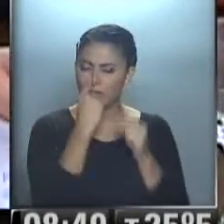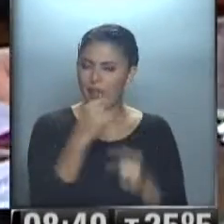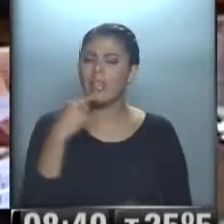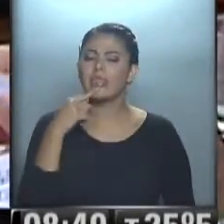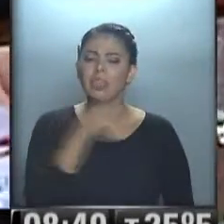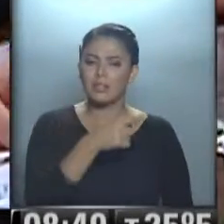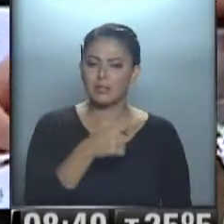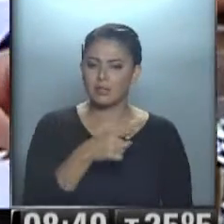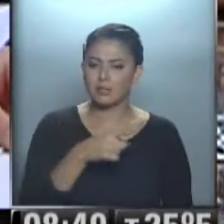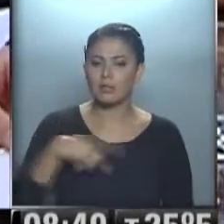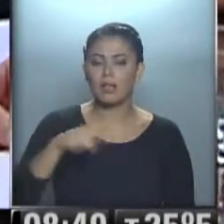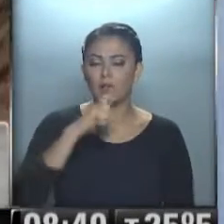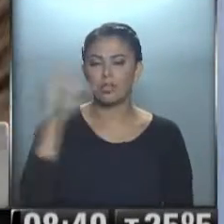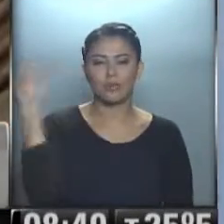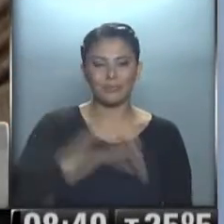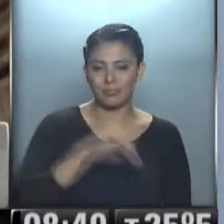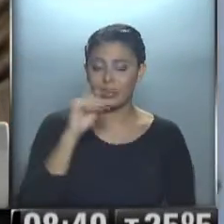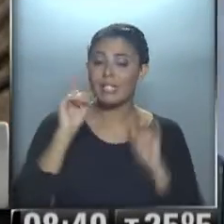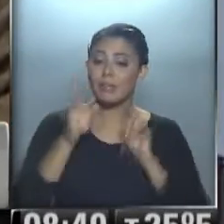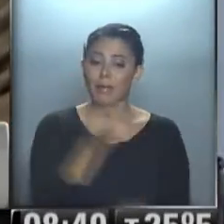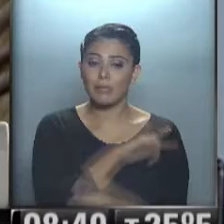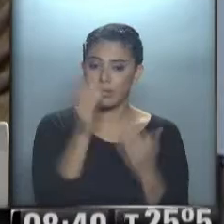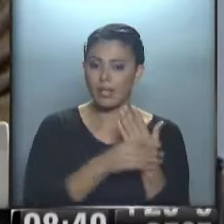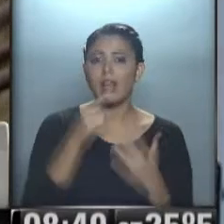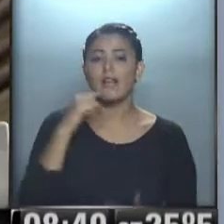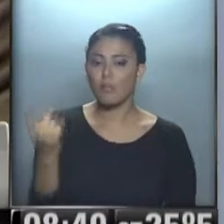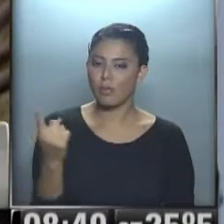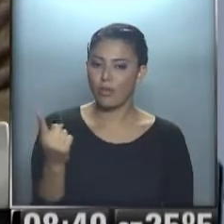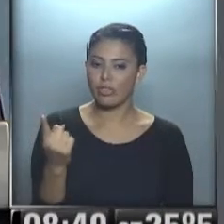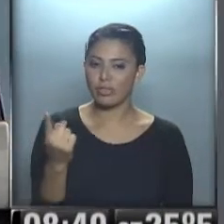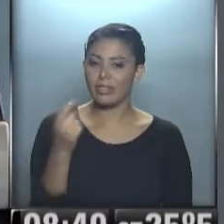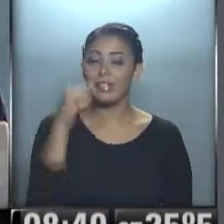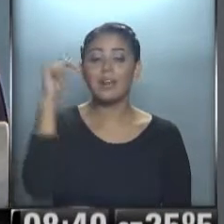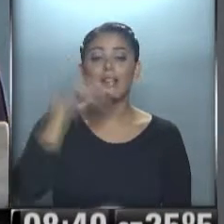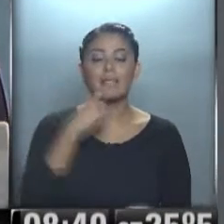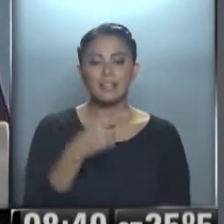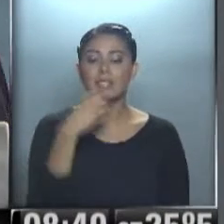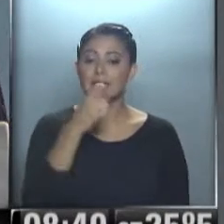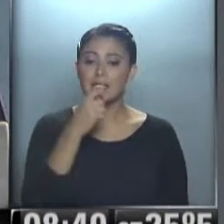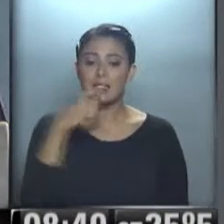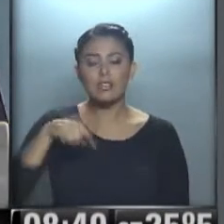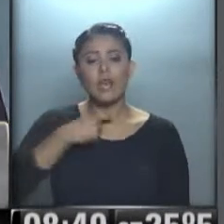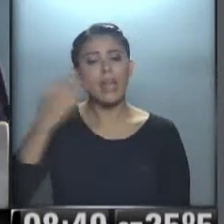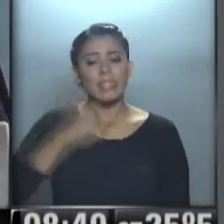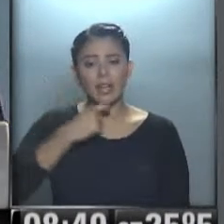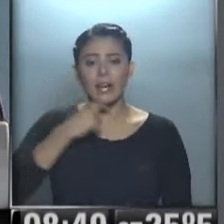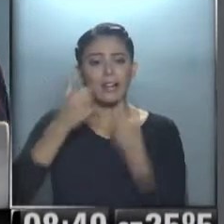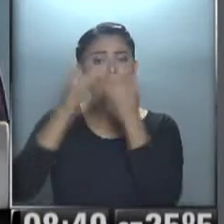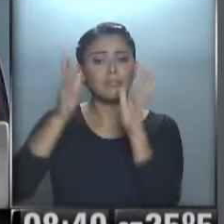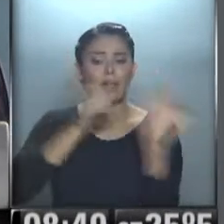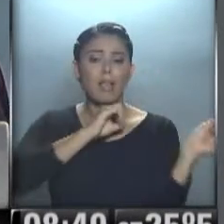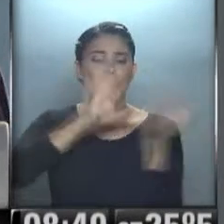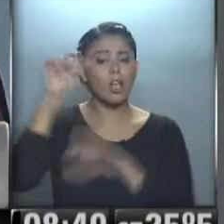como insatisfactoria y capitanich y les respondió lo que señaló es pedían abrir la exportación de trigo y ahora que se abrió